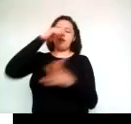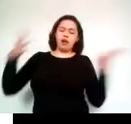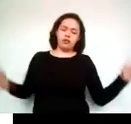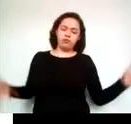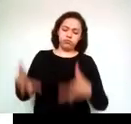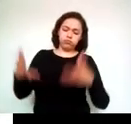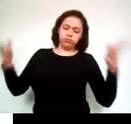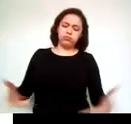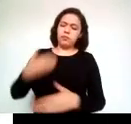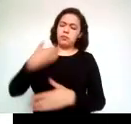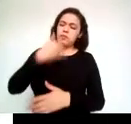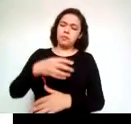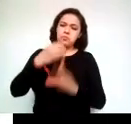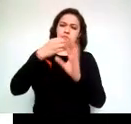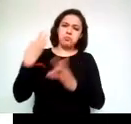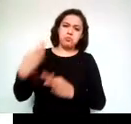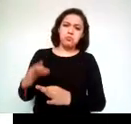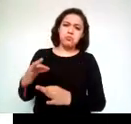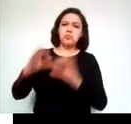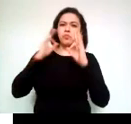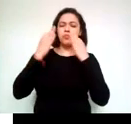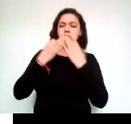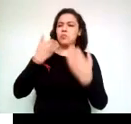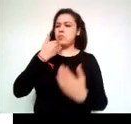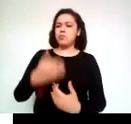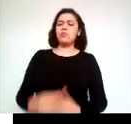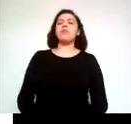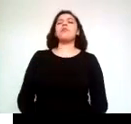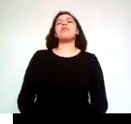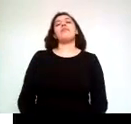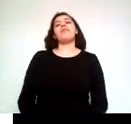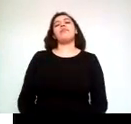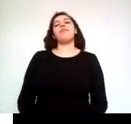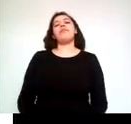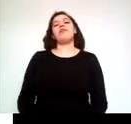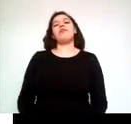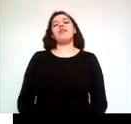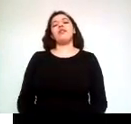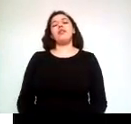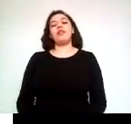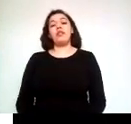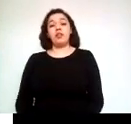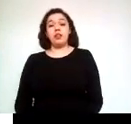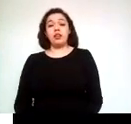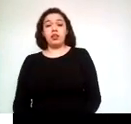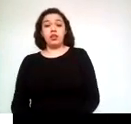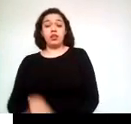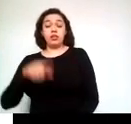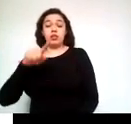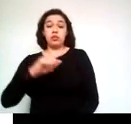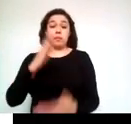organizacional de manera favorable? Ahora, ¿qué nos dice? Si tú te encuentras en un nivel de riesgo